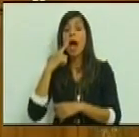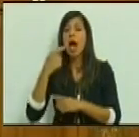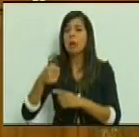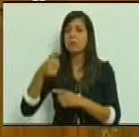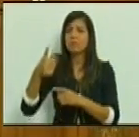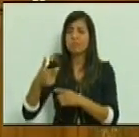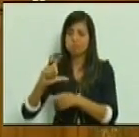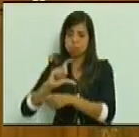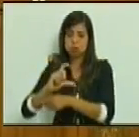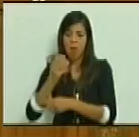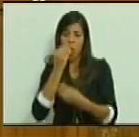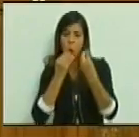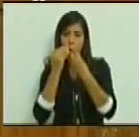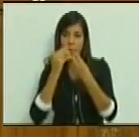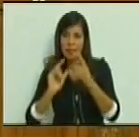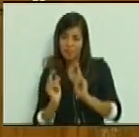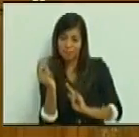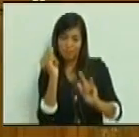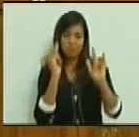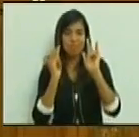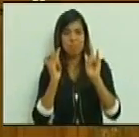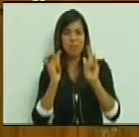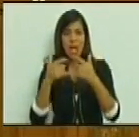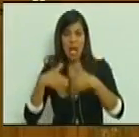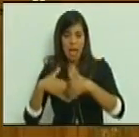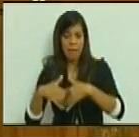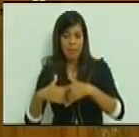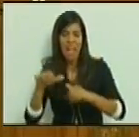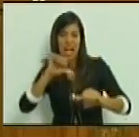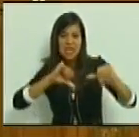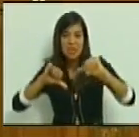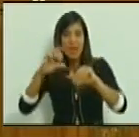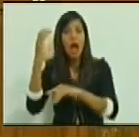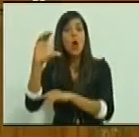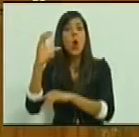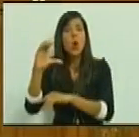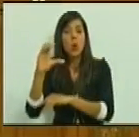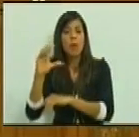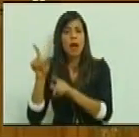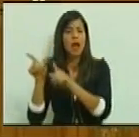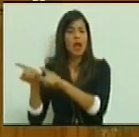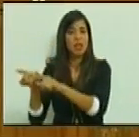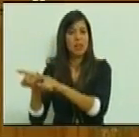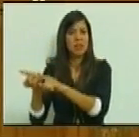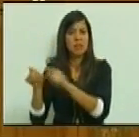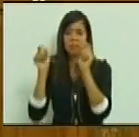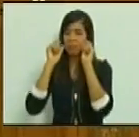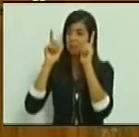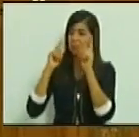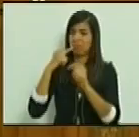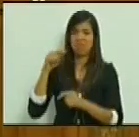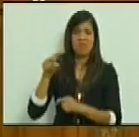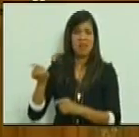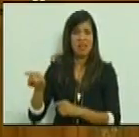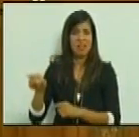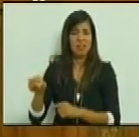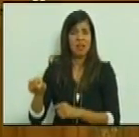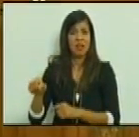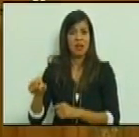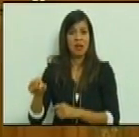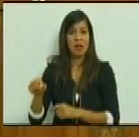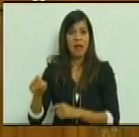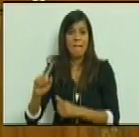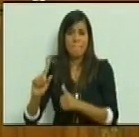fertilizantes y produciendo agroquímicos, de repente prioriza el